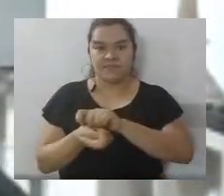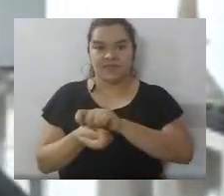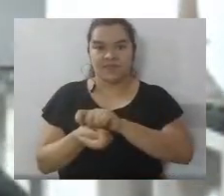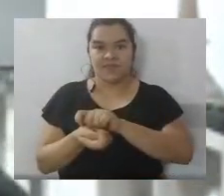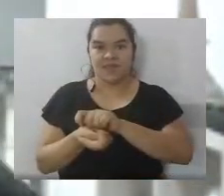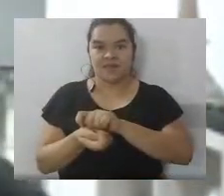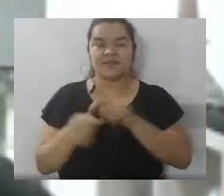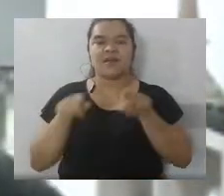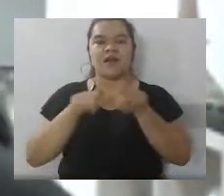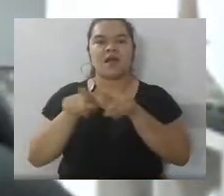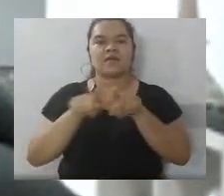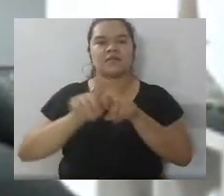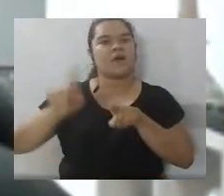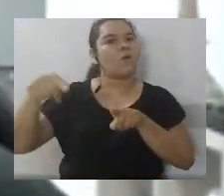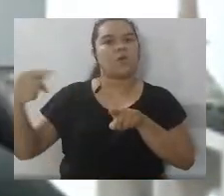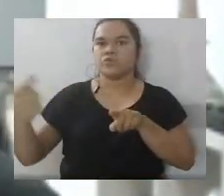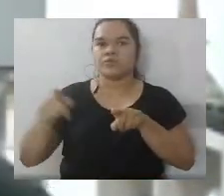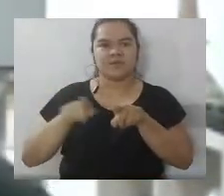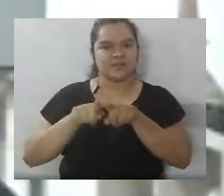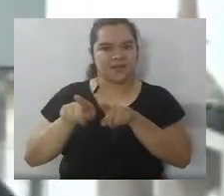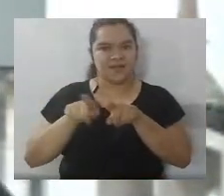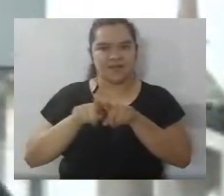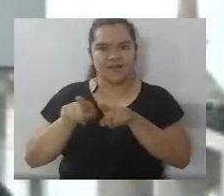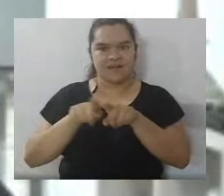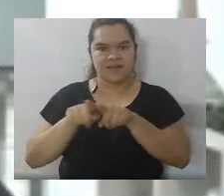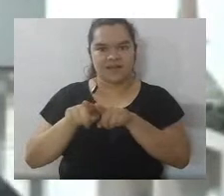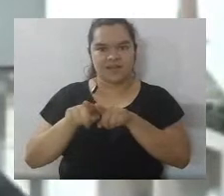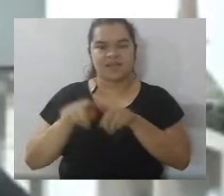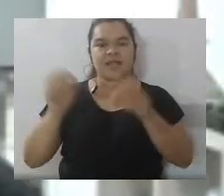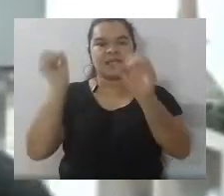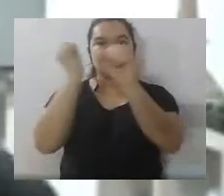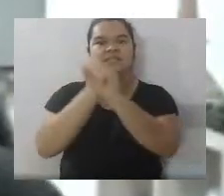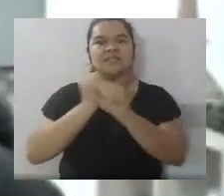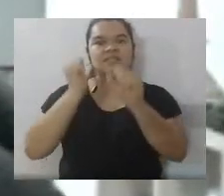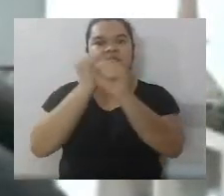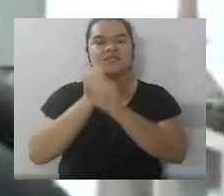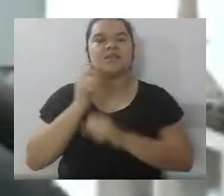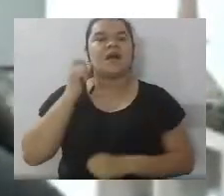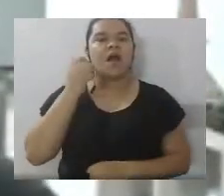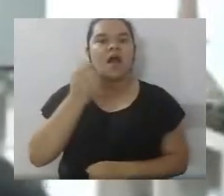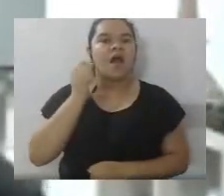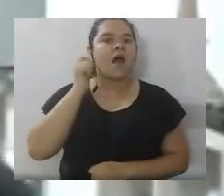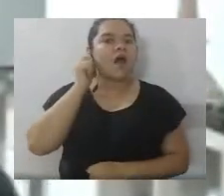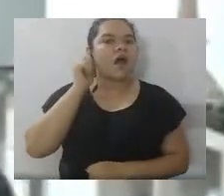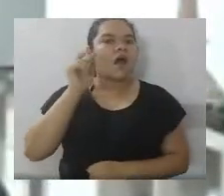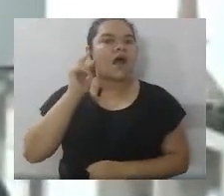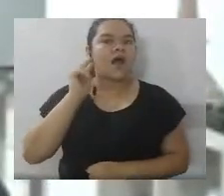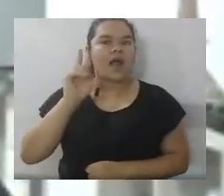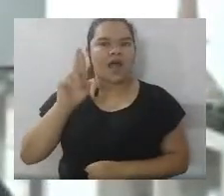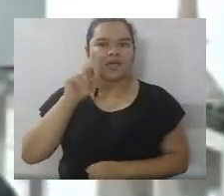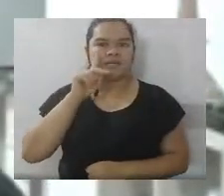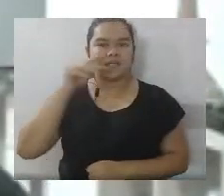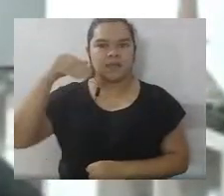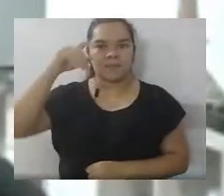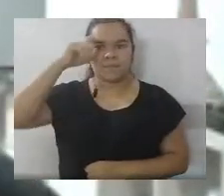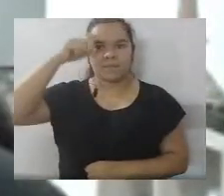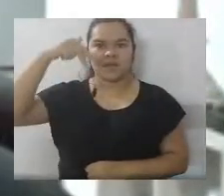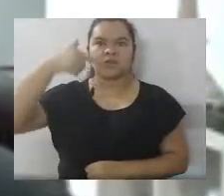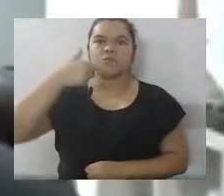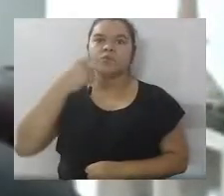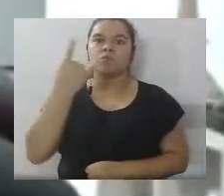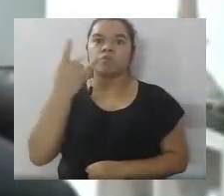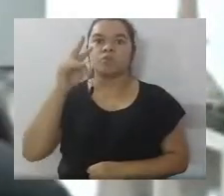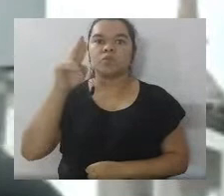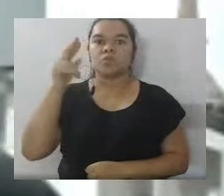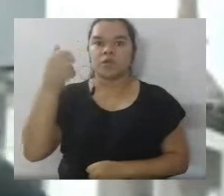las carreras. Ahora nos toca conocer la ingeniería en agrimensura. Para este panel contamos con la presencia